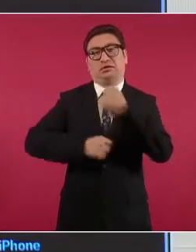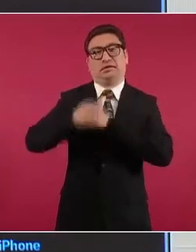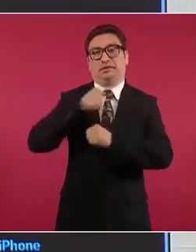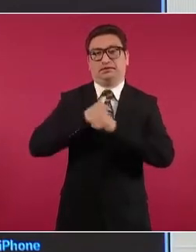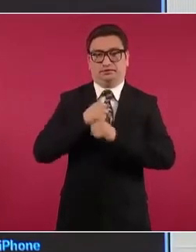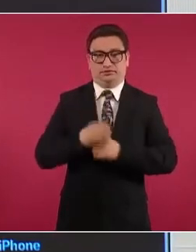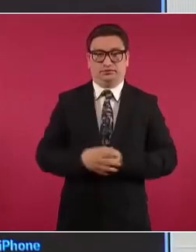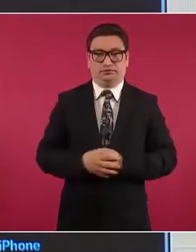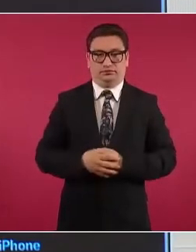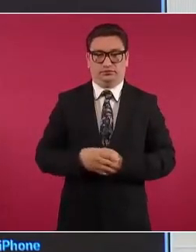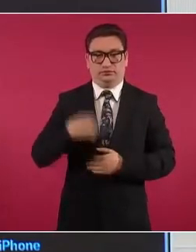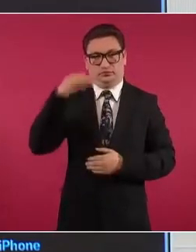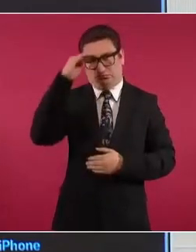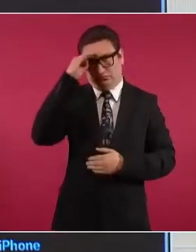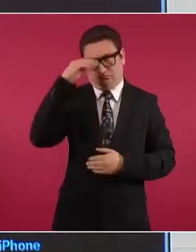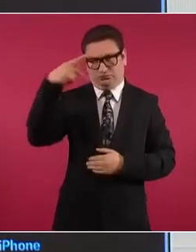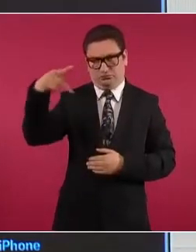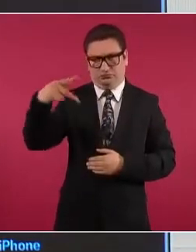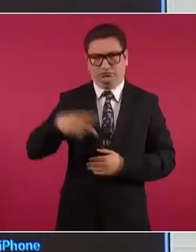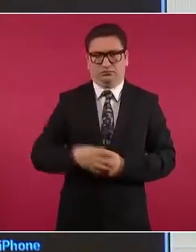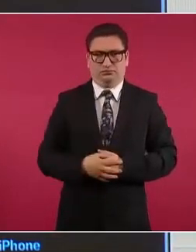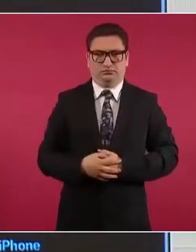Es un pensamiento.